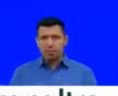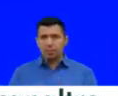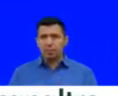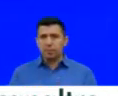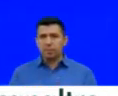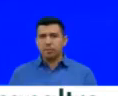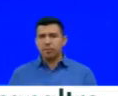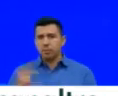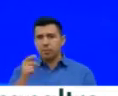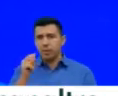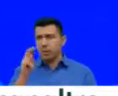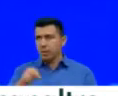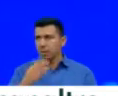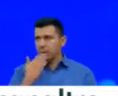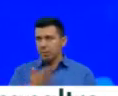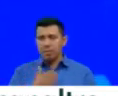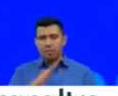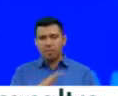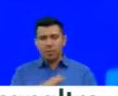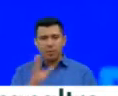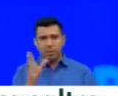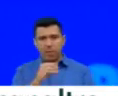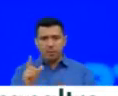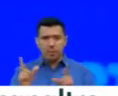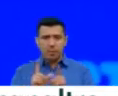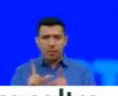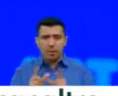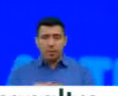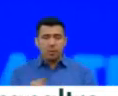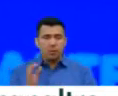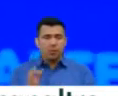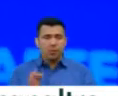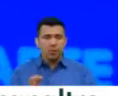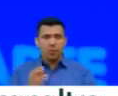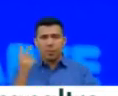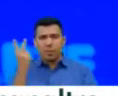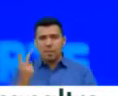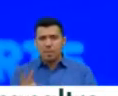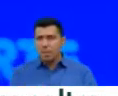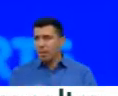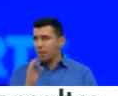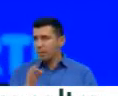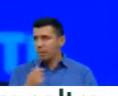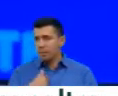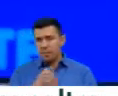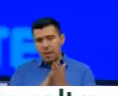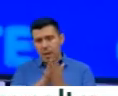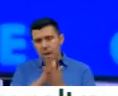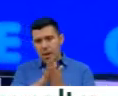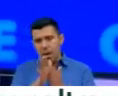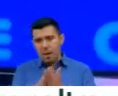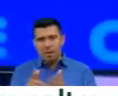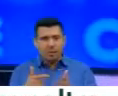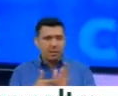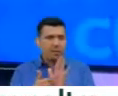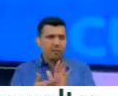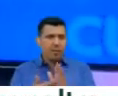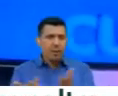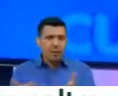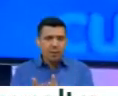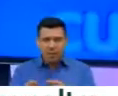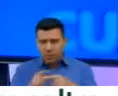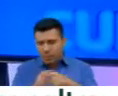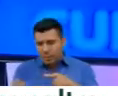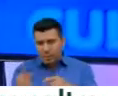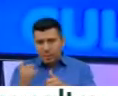Karen, buenas tardes para usted y buenas tardes para todos nuestros televidentes. Y como siempre, los viernes yo les traigo toda la información de los eventos a realizarse durante el fin